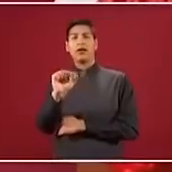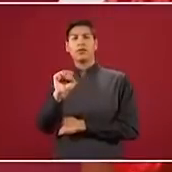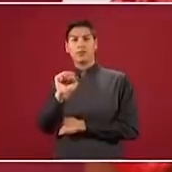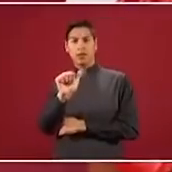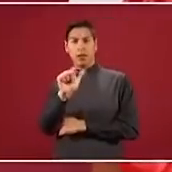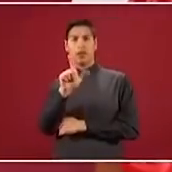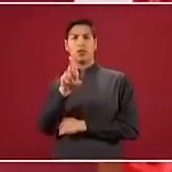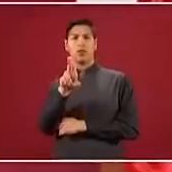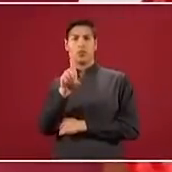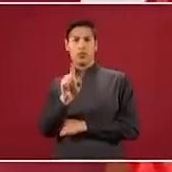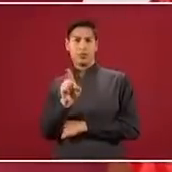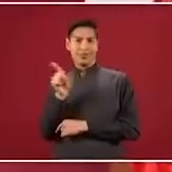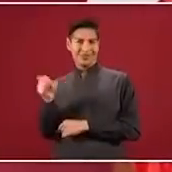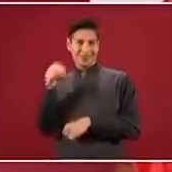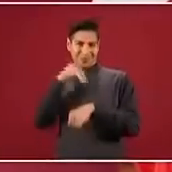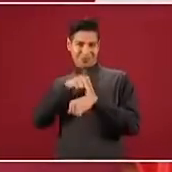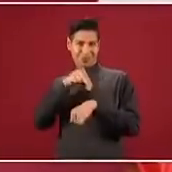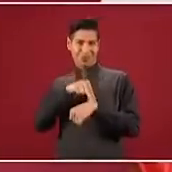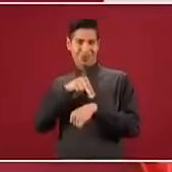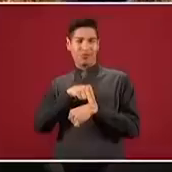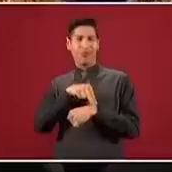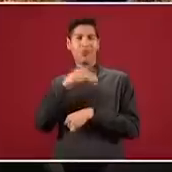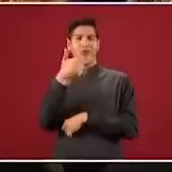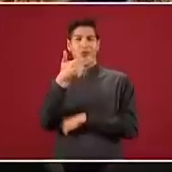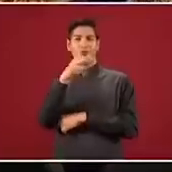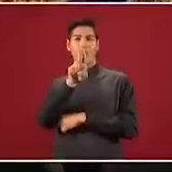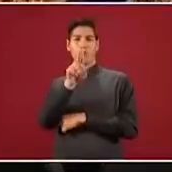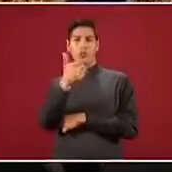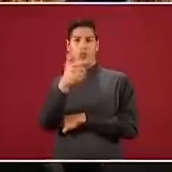López Gatell va a informarnos.